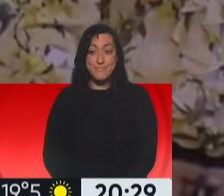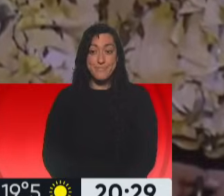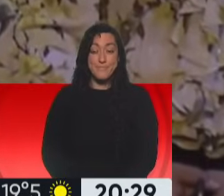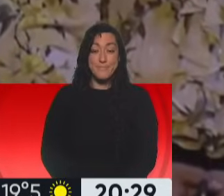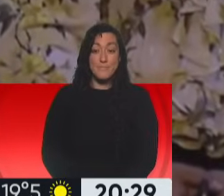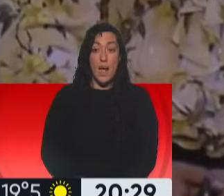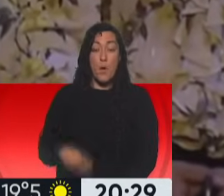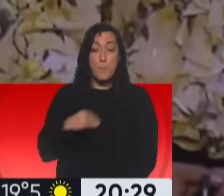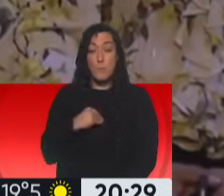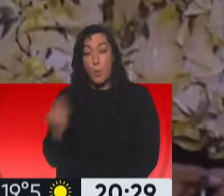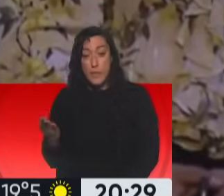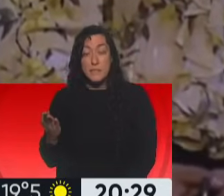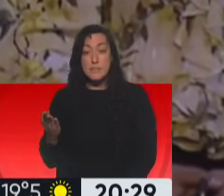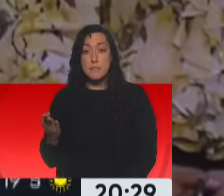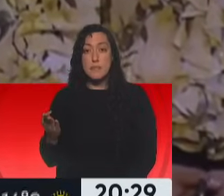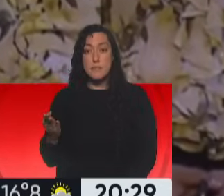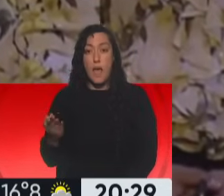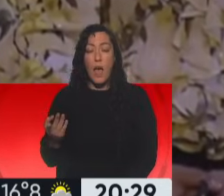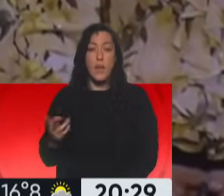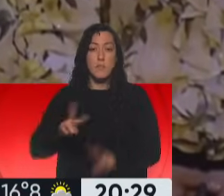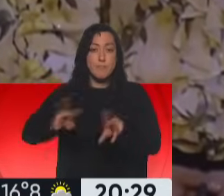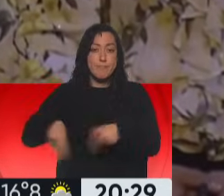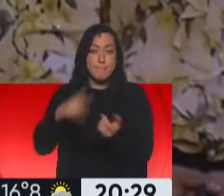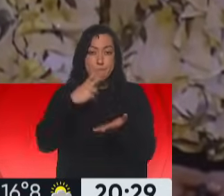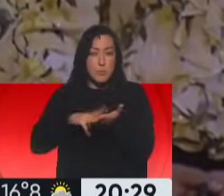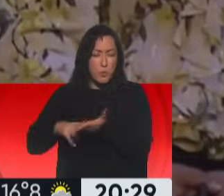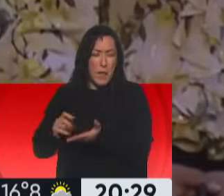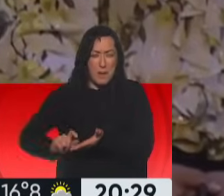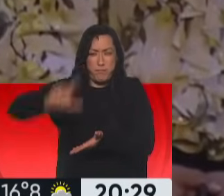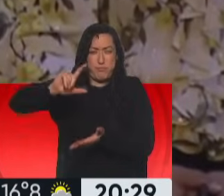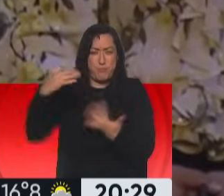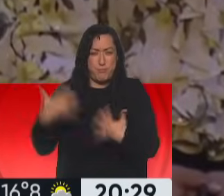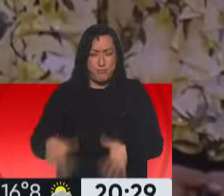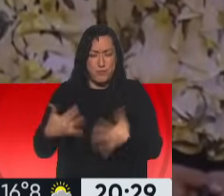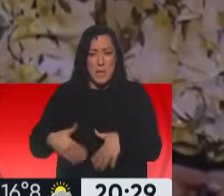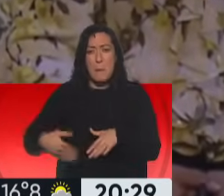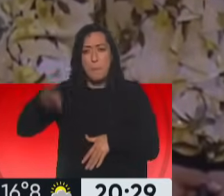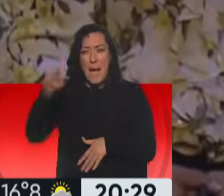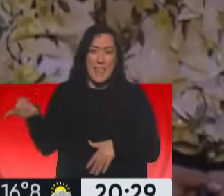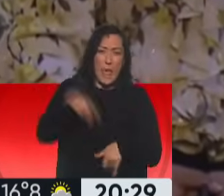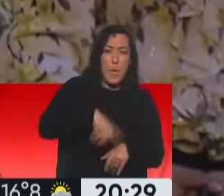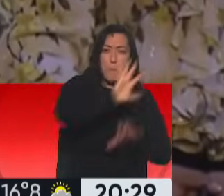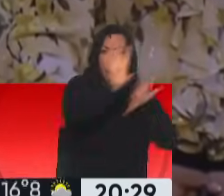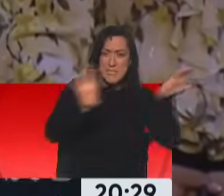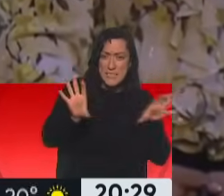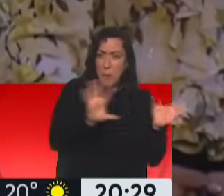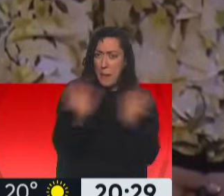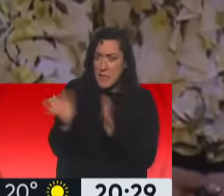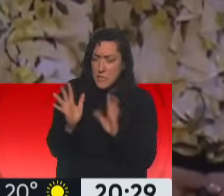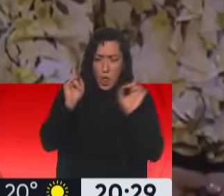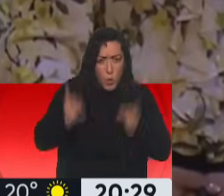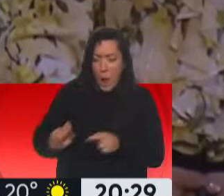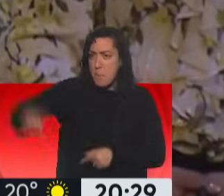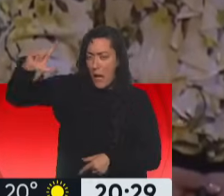provincia de Buenos Aires tiene una presión tributaria exorbitante, muy superior a otras provincias con características